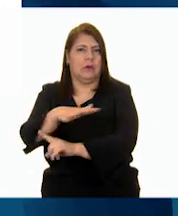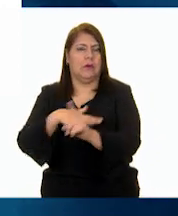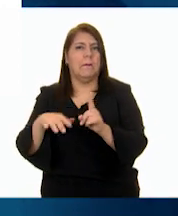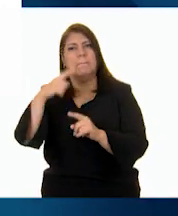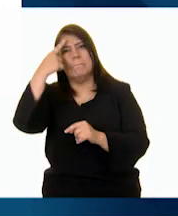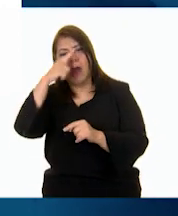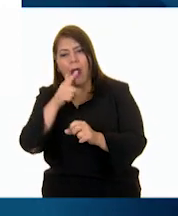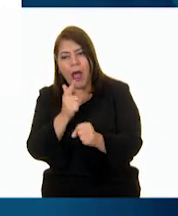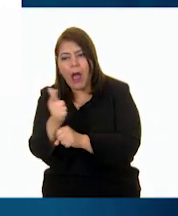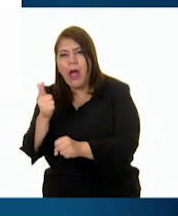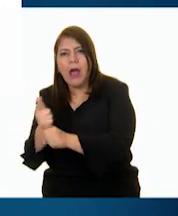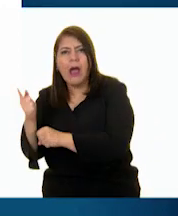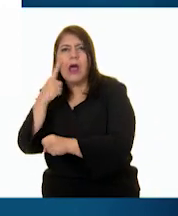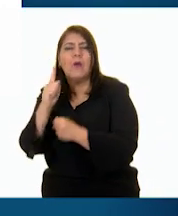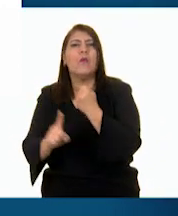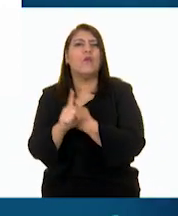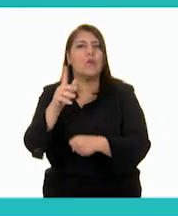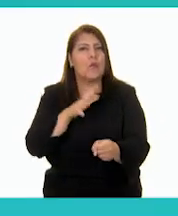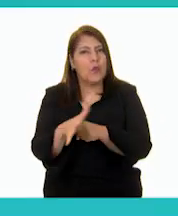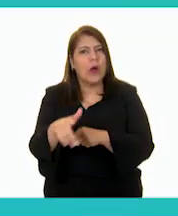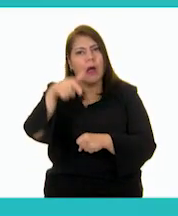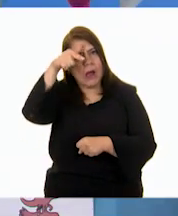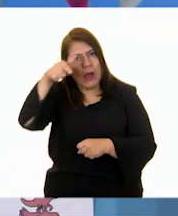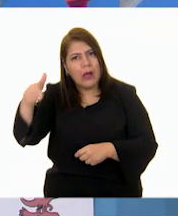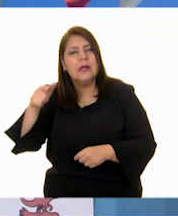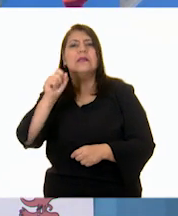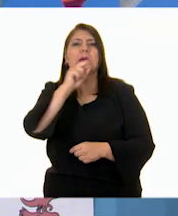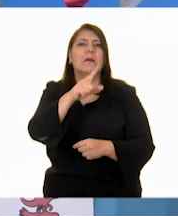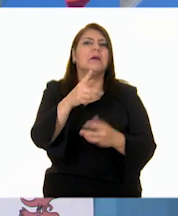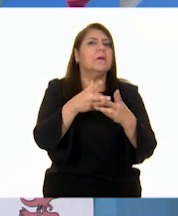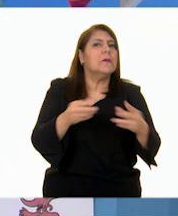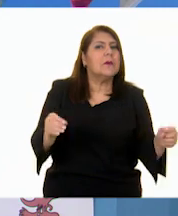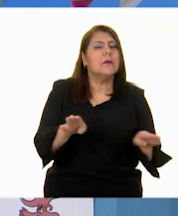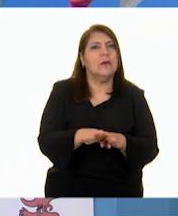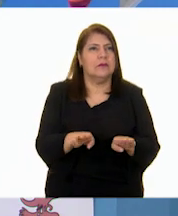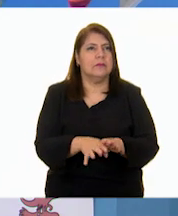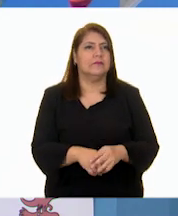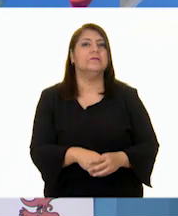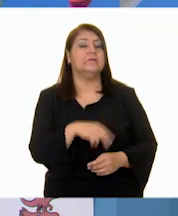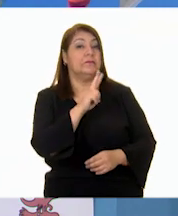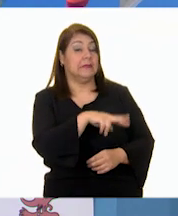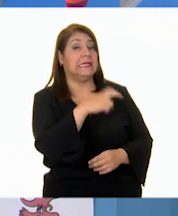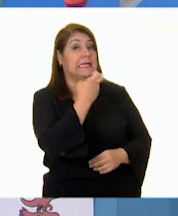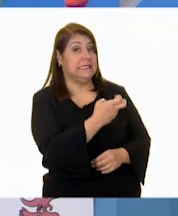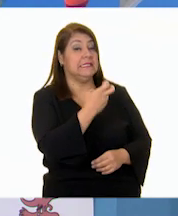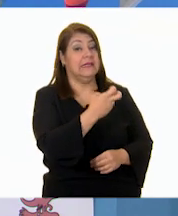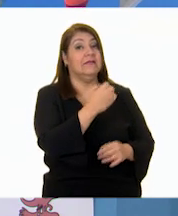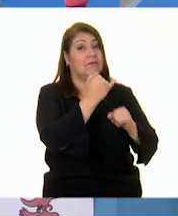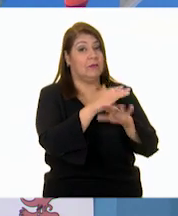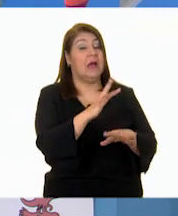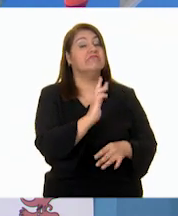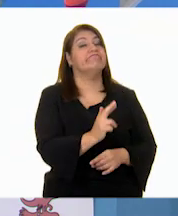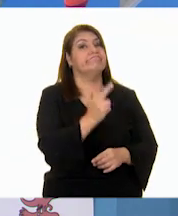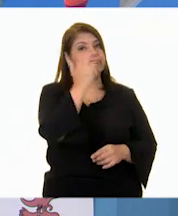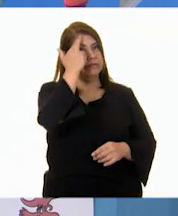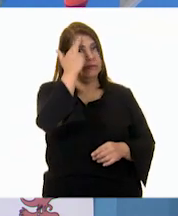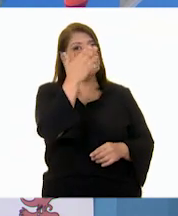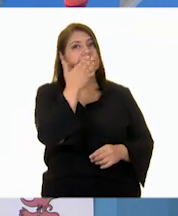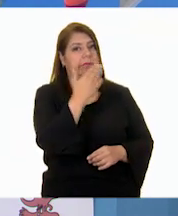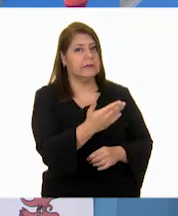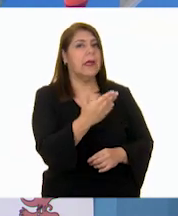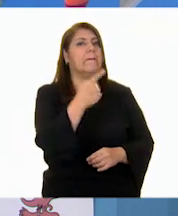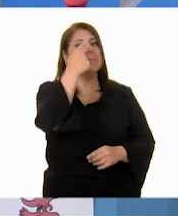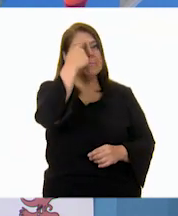buscar soluciones. Qué bueno que lo recuerden, porque es información que nos ayudará a verificar que